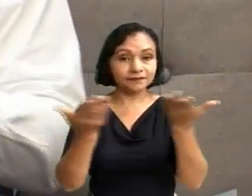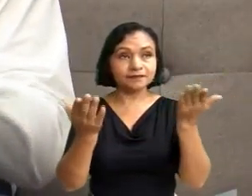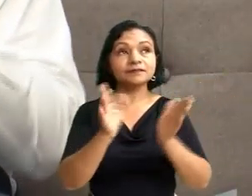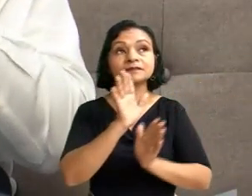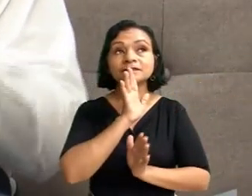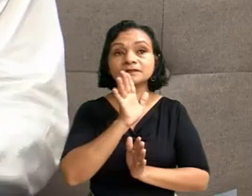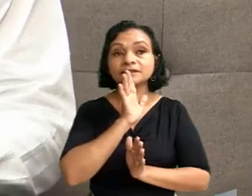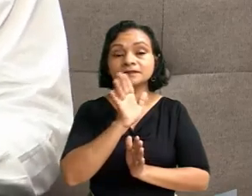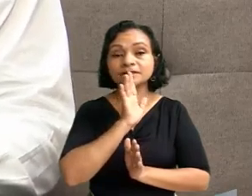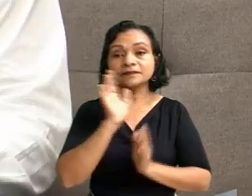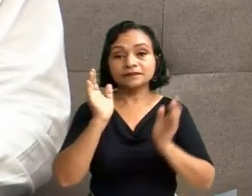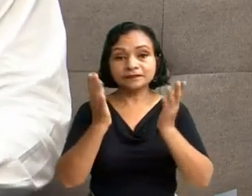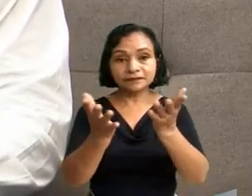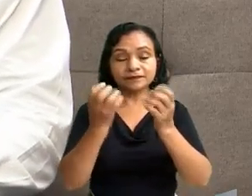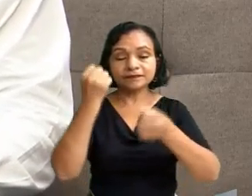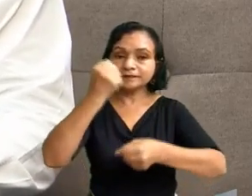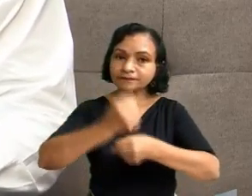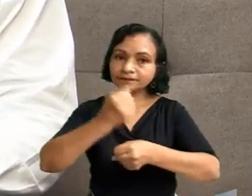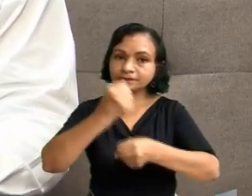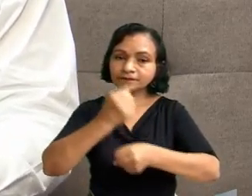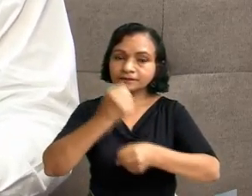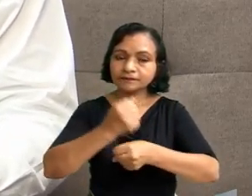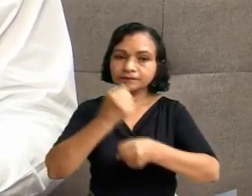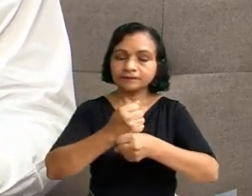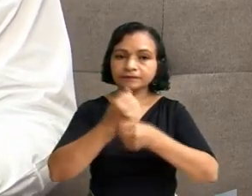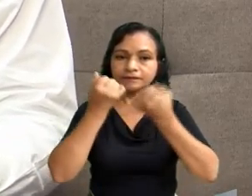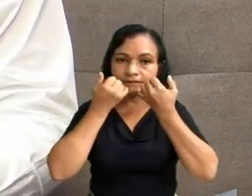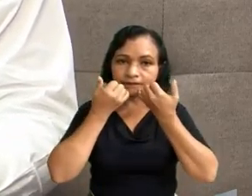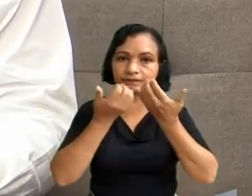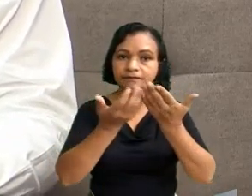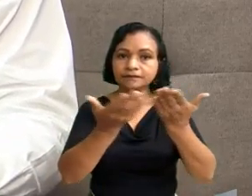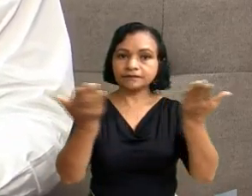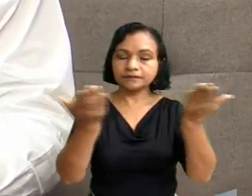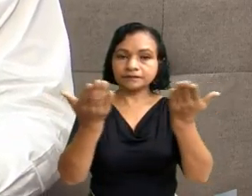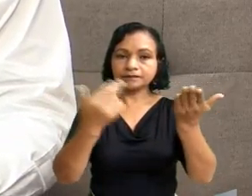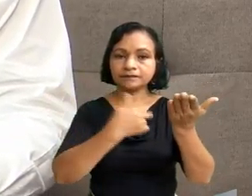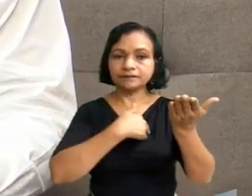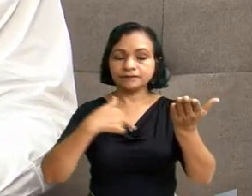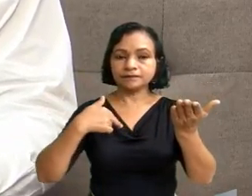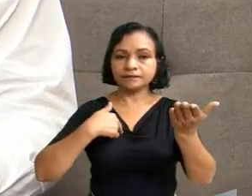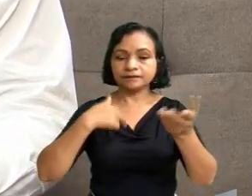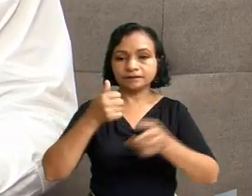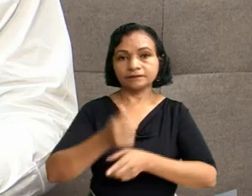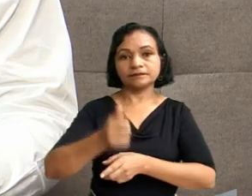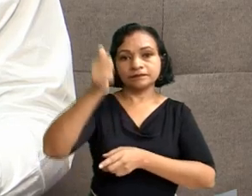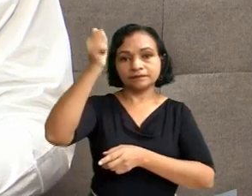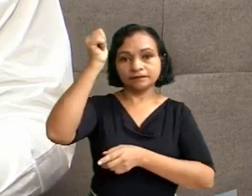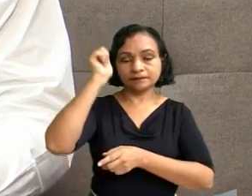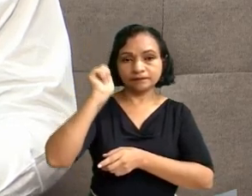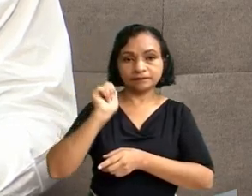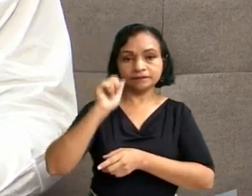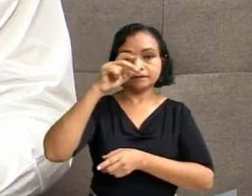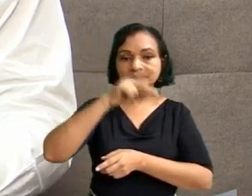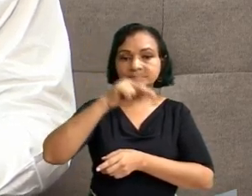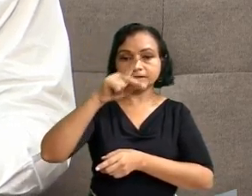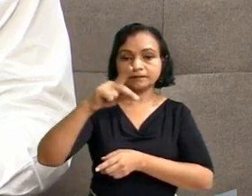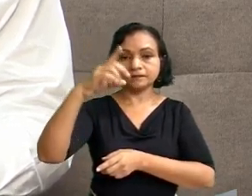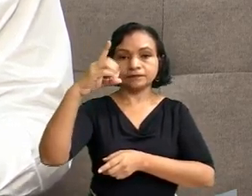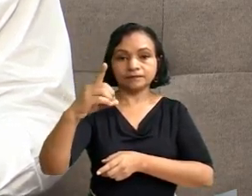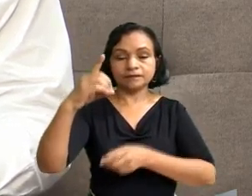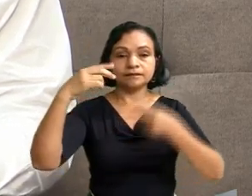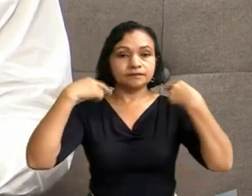plantea estamos trabajando un comunicado precisamente que emitiera el día de ayer la procuraduría para los derechos